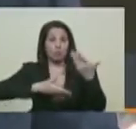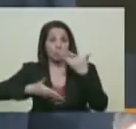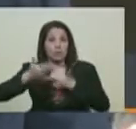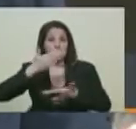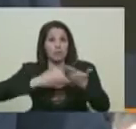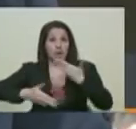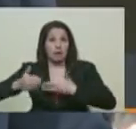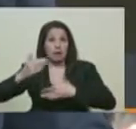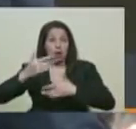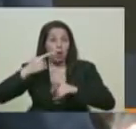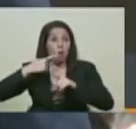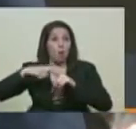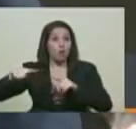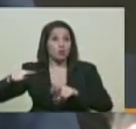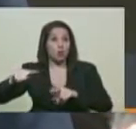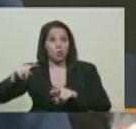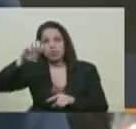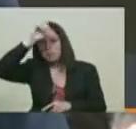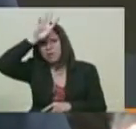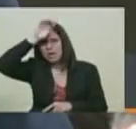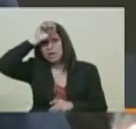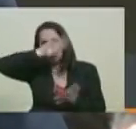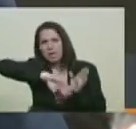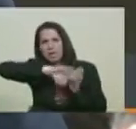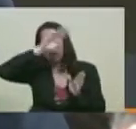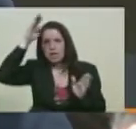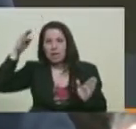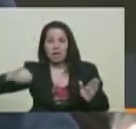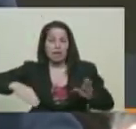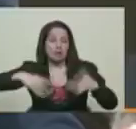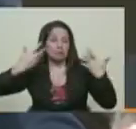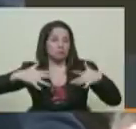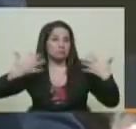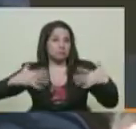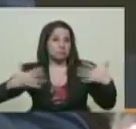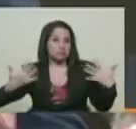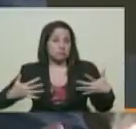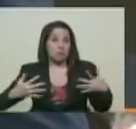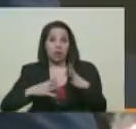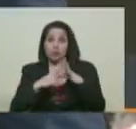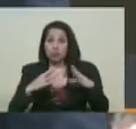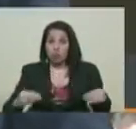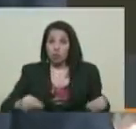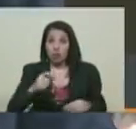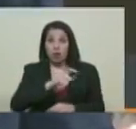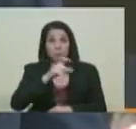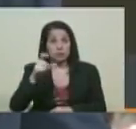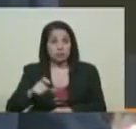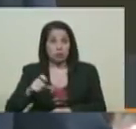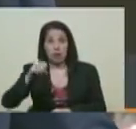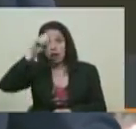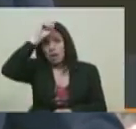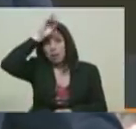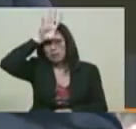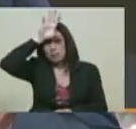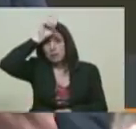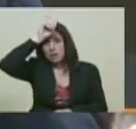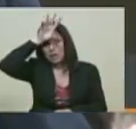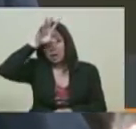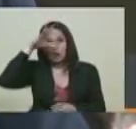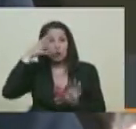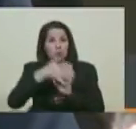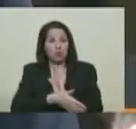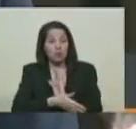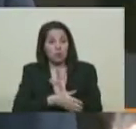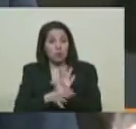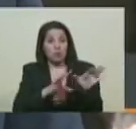y otra de minería de gran escala. ¿Para qué? Para que todos los mineros y mineras, gente